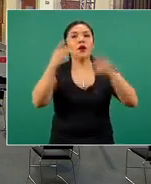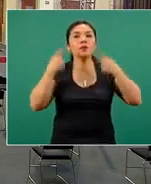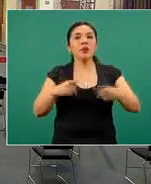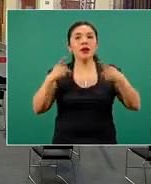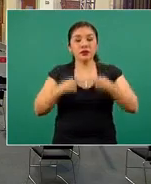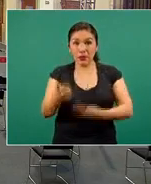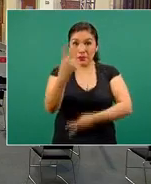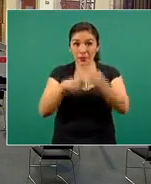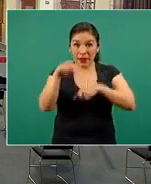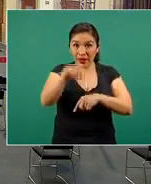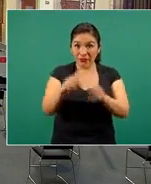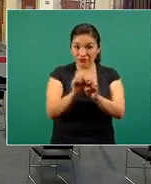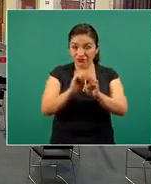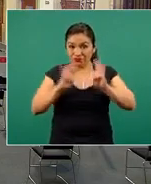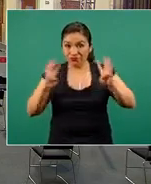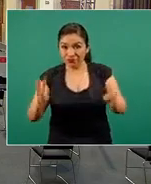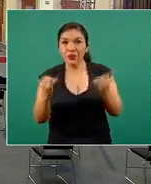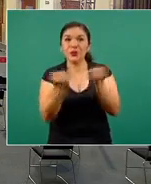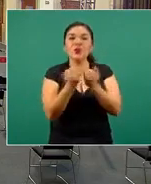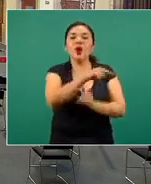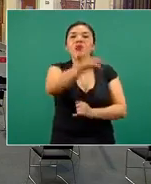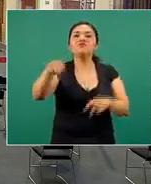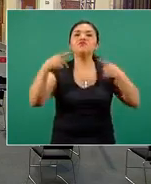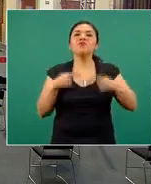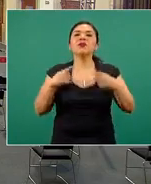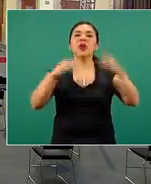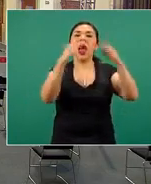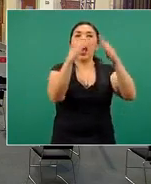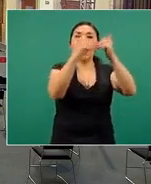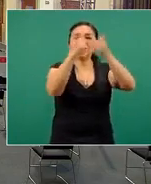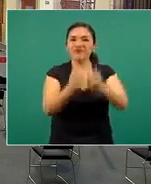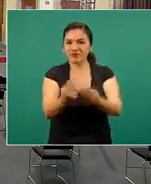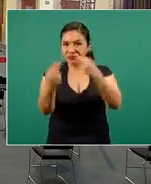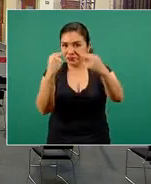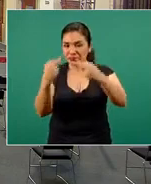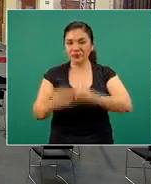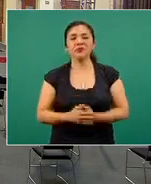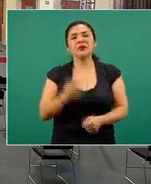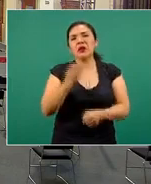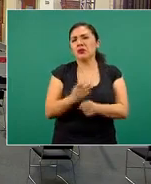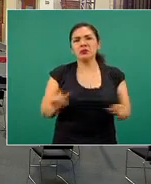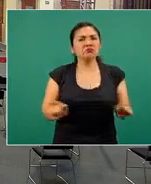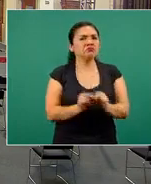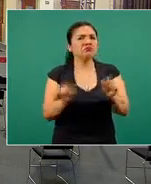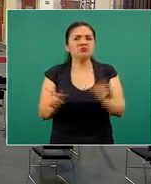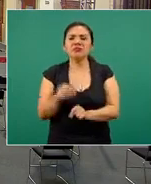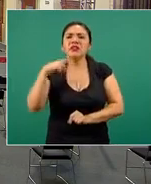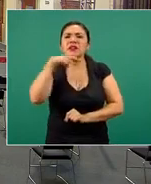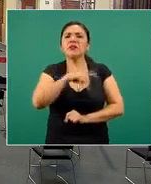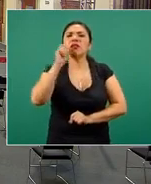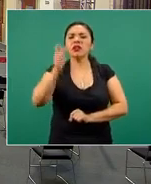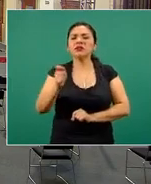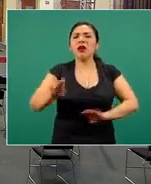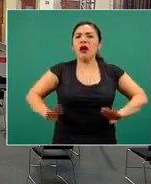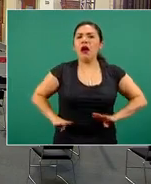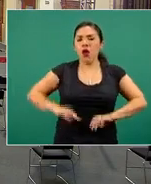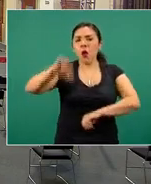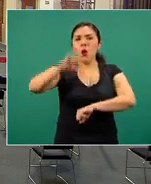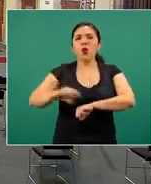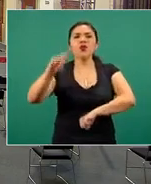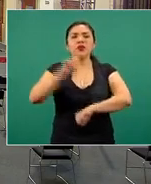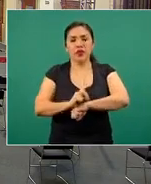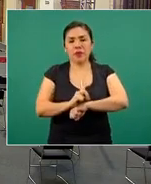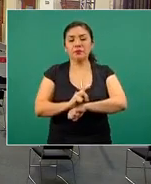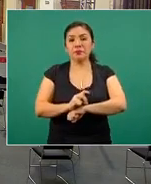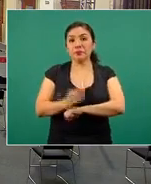aquí presentes y a las personas en sus casas. Pues bueno, actualizamos rápidamente sobre la estadística al corte del día